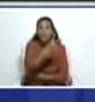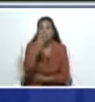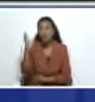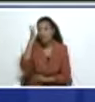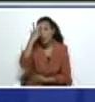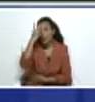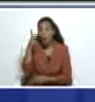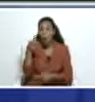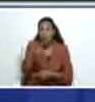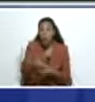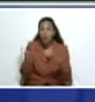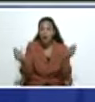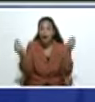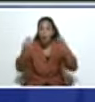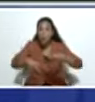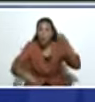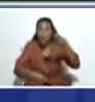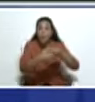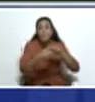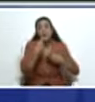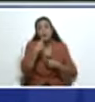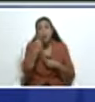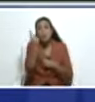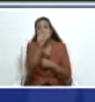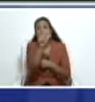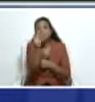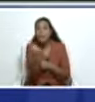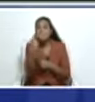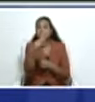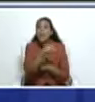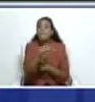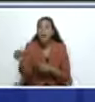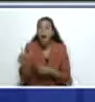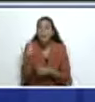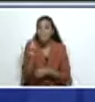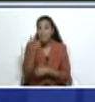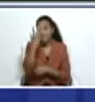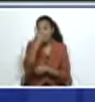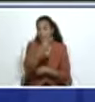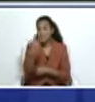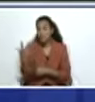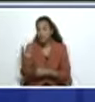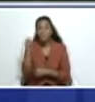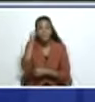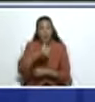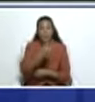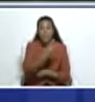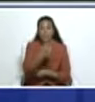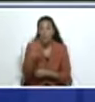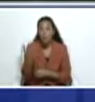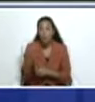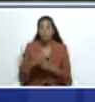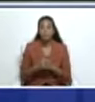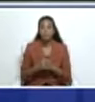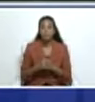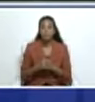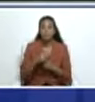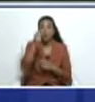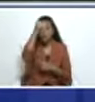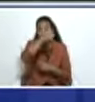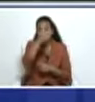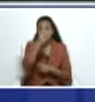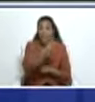para el corte de cuenta, pero yo dije, no vale, vamos a aprovechar viernes 23, sábado 24,